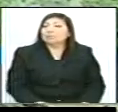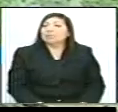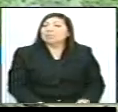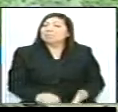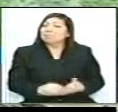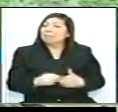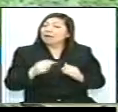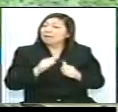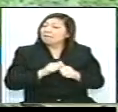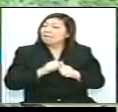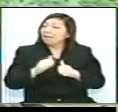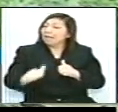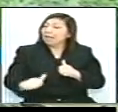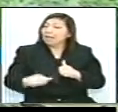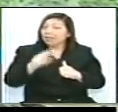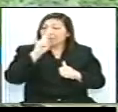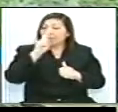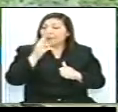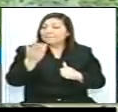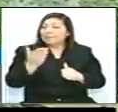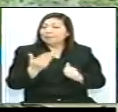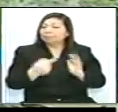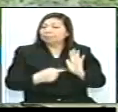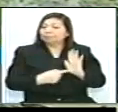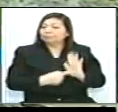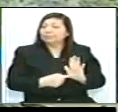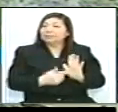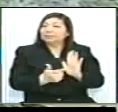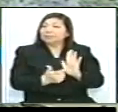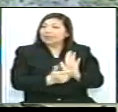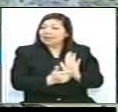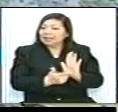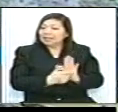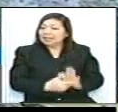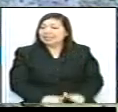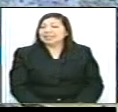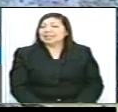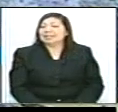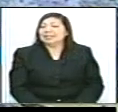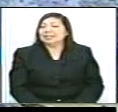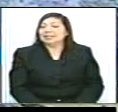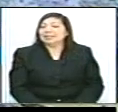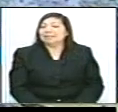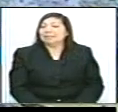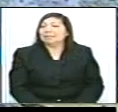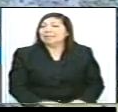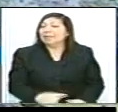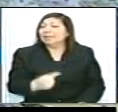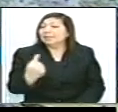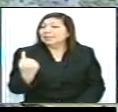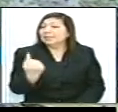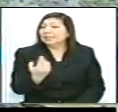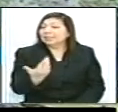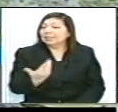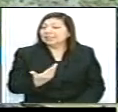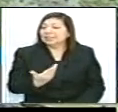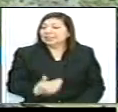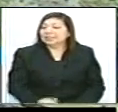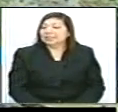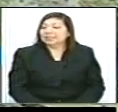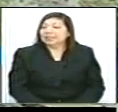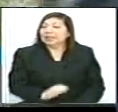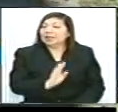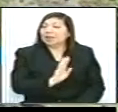más alejadas del Perú, ahí donde está presente la anemia, la pobreza. Señalarles que